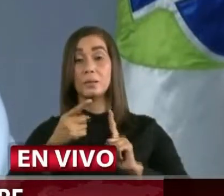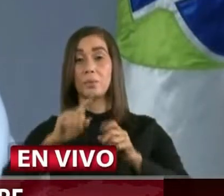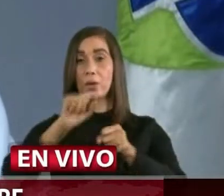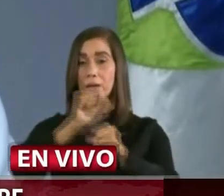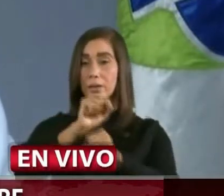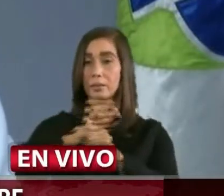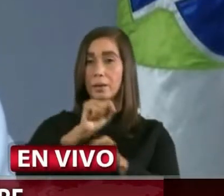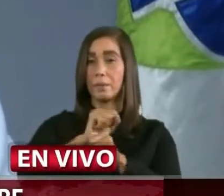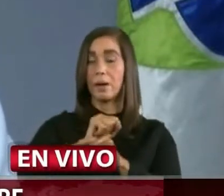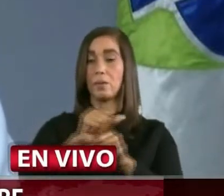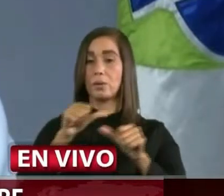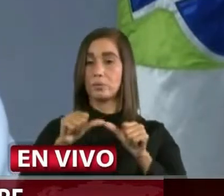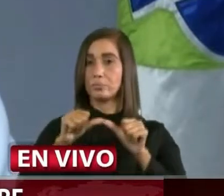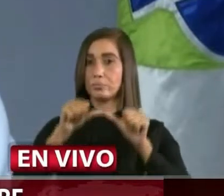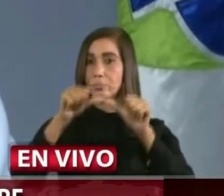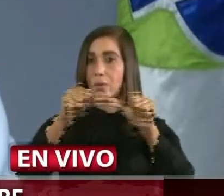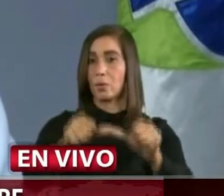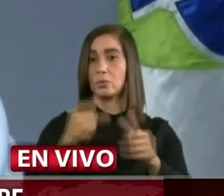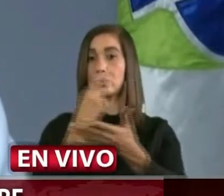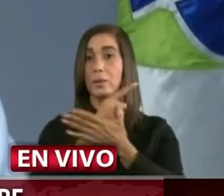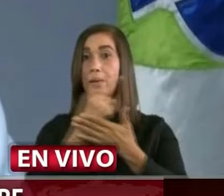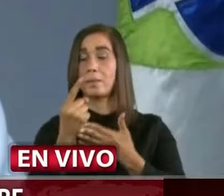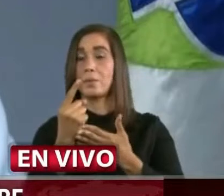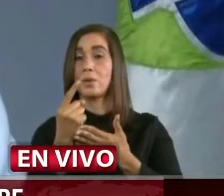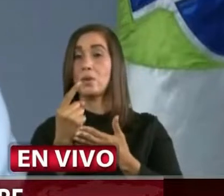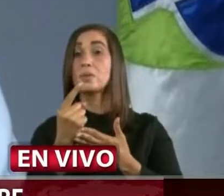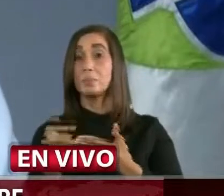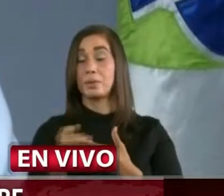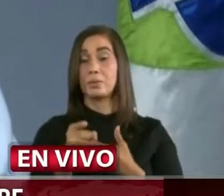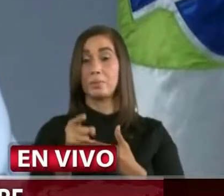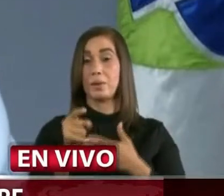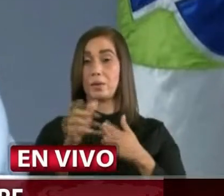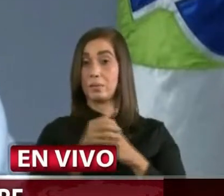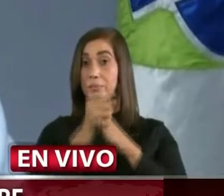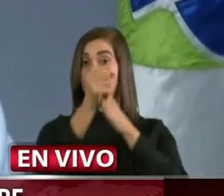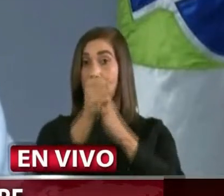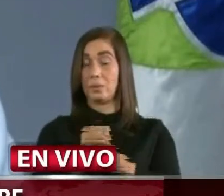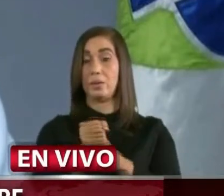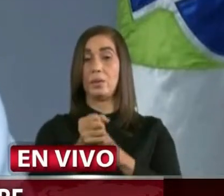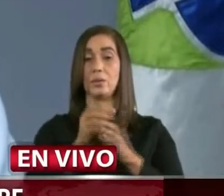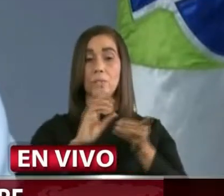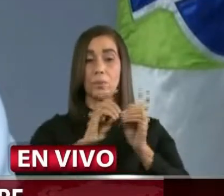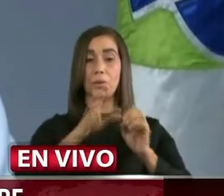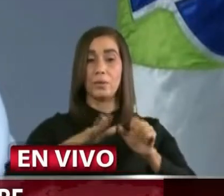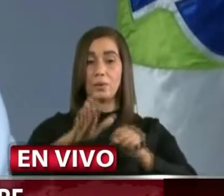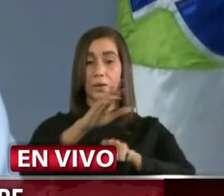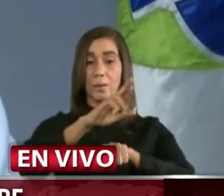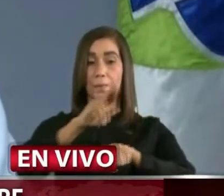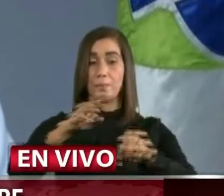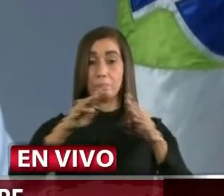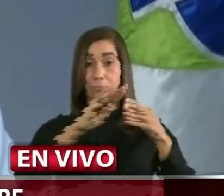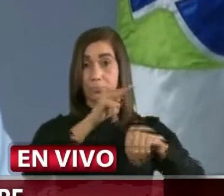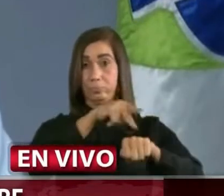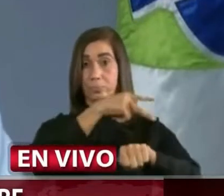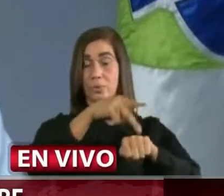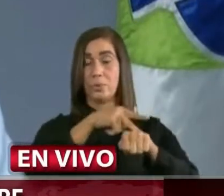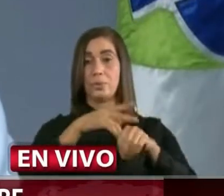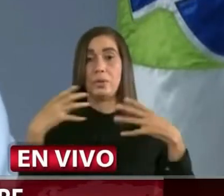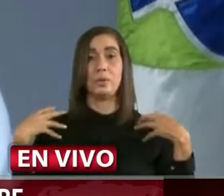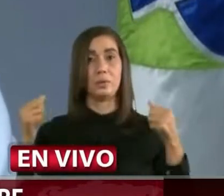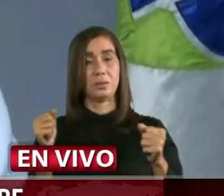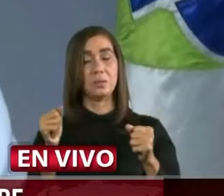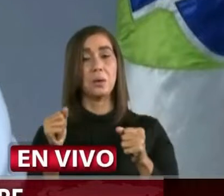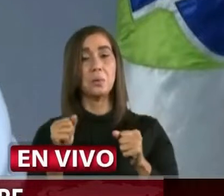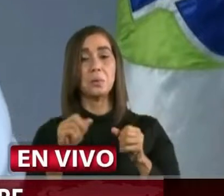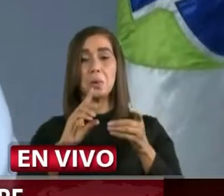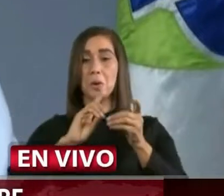la semana subsiguiente bajo la coordinación de las direcciones provinciales de salud o las direcciones de